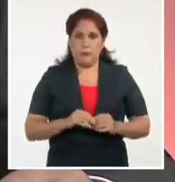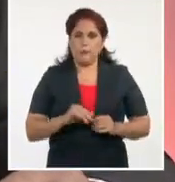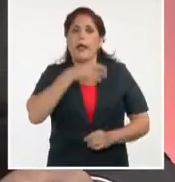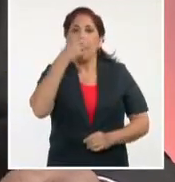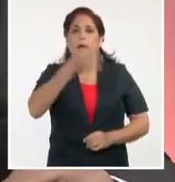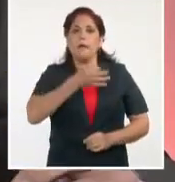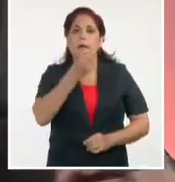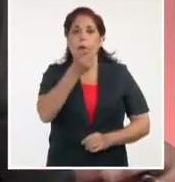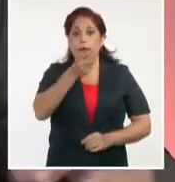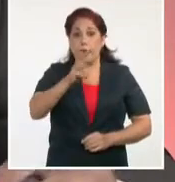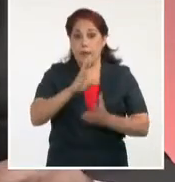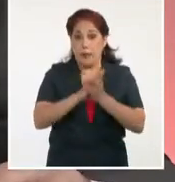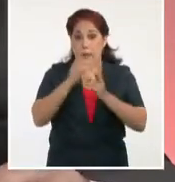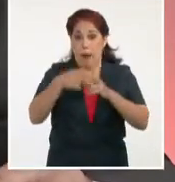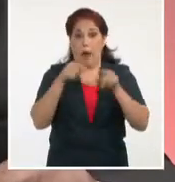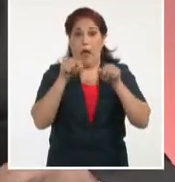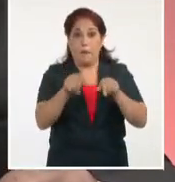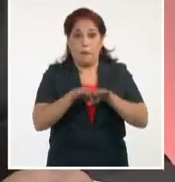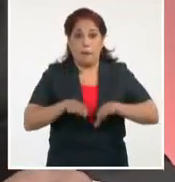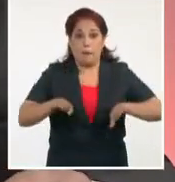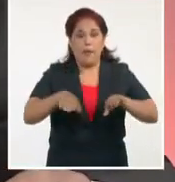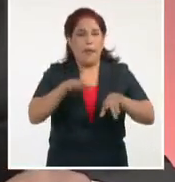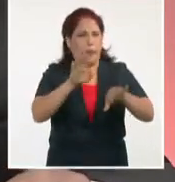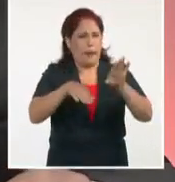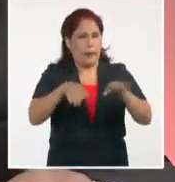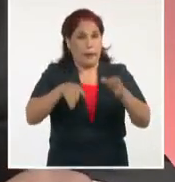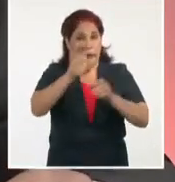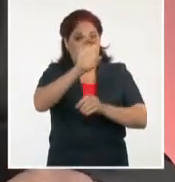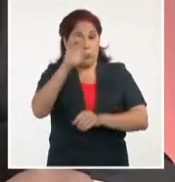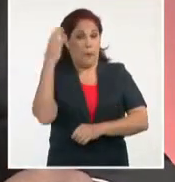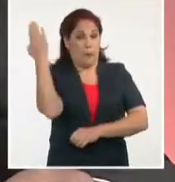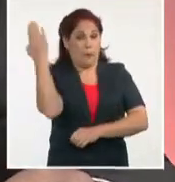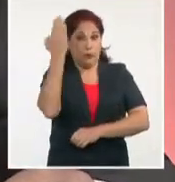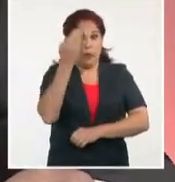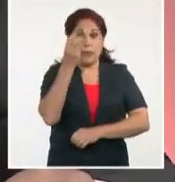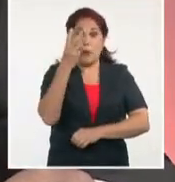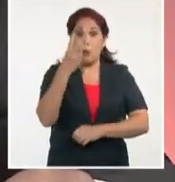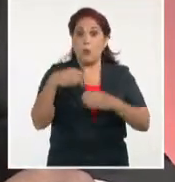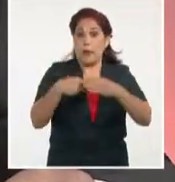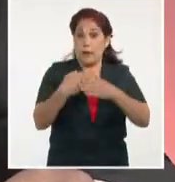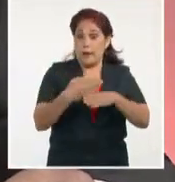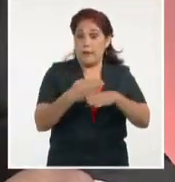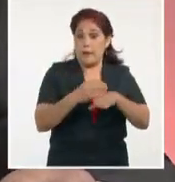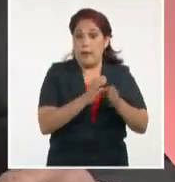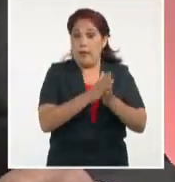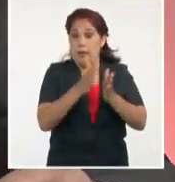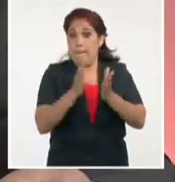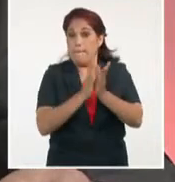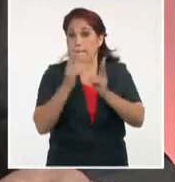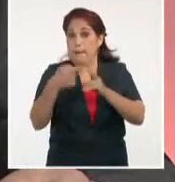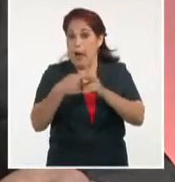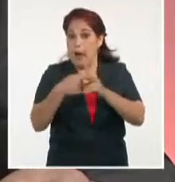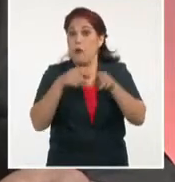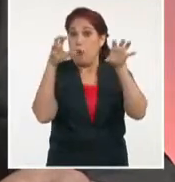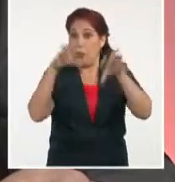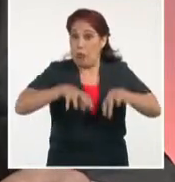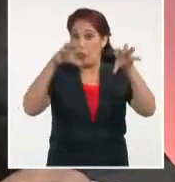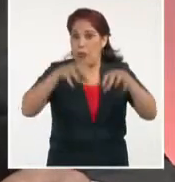13 que según los pronósticos del Instituto de Meteorología, en la segunda quincena de mayo debía llover. Así